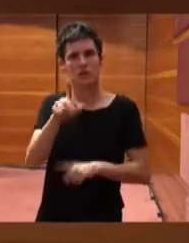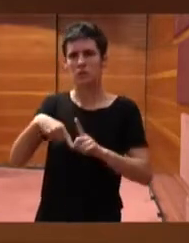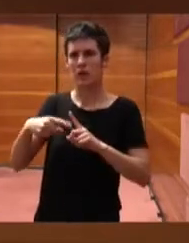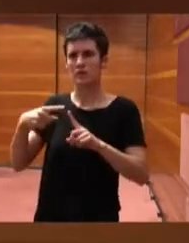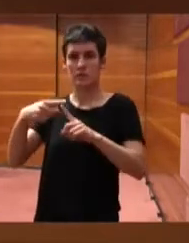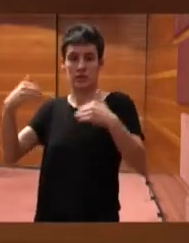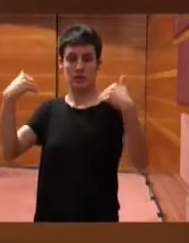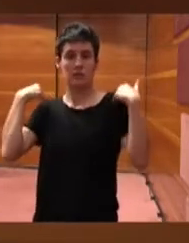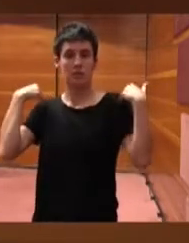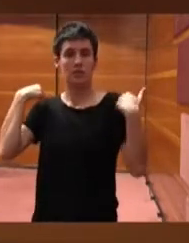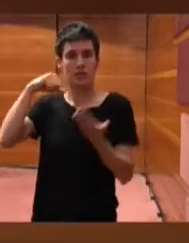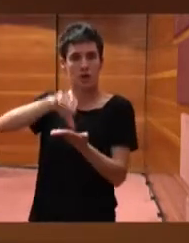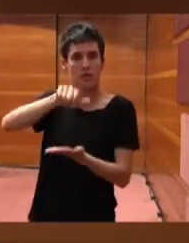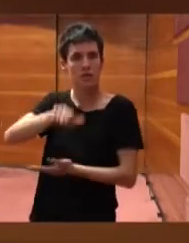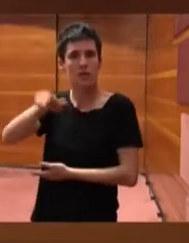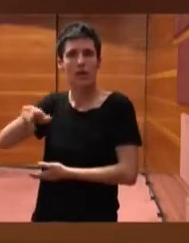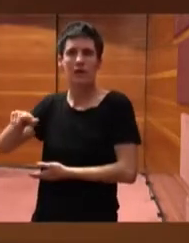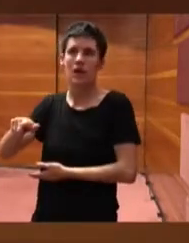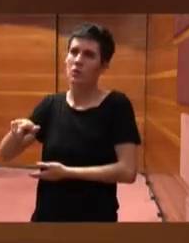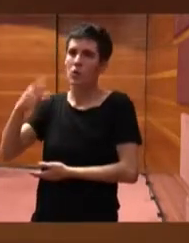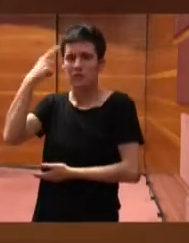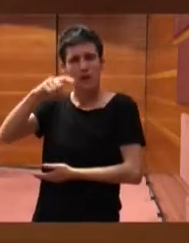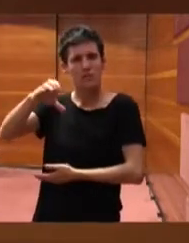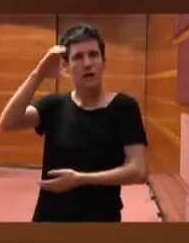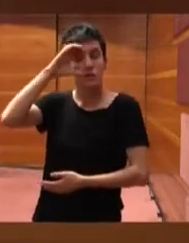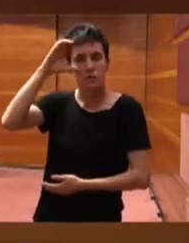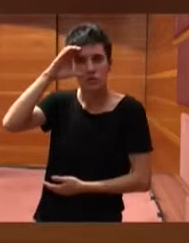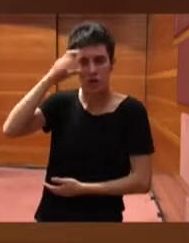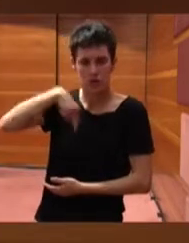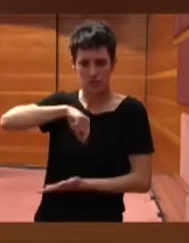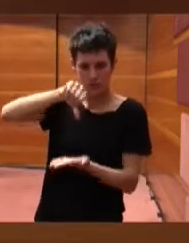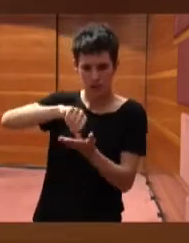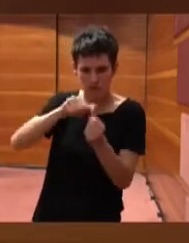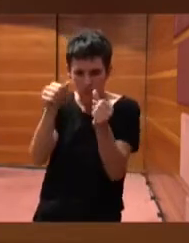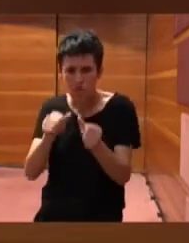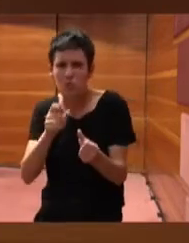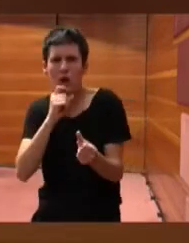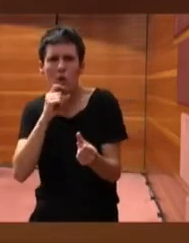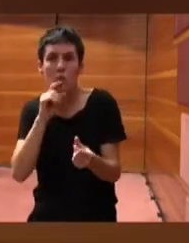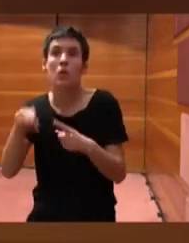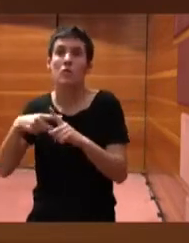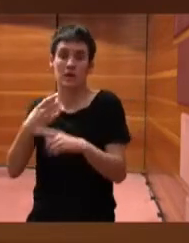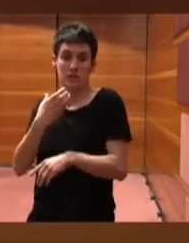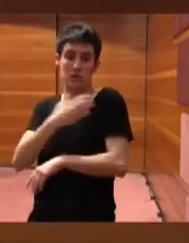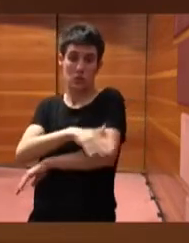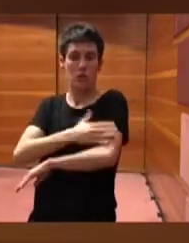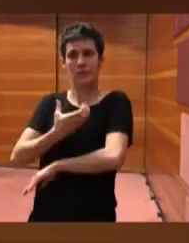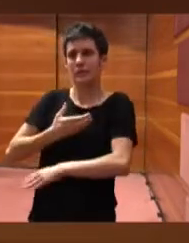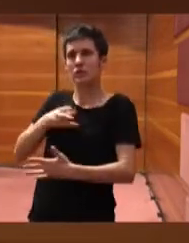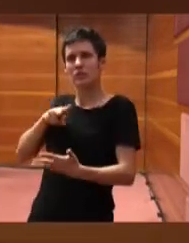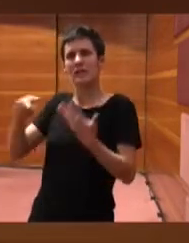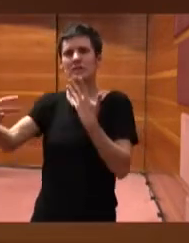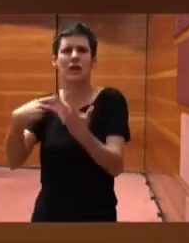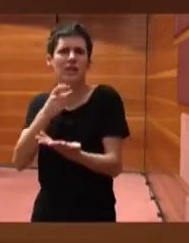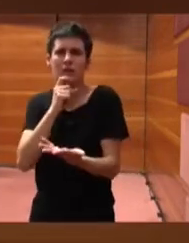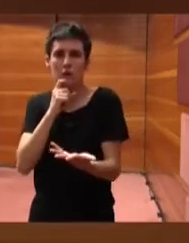responsabilidades de la ciudadanía, el saber escuchar, nuestro modelo de ciudad o la transparencia y el gobierno abierto. También